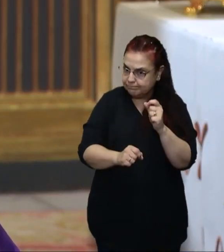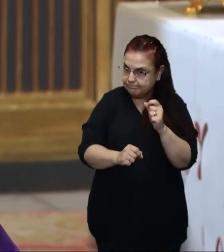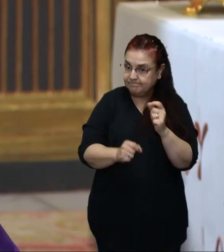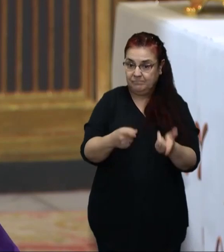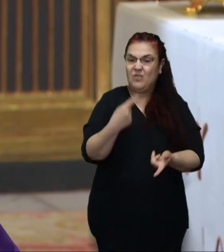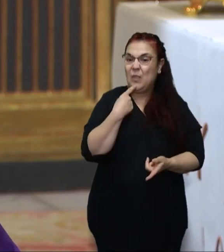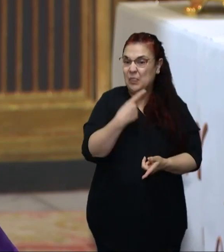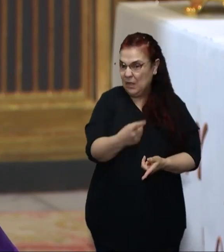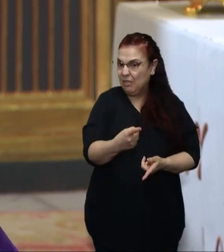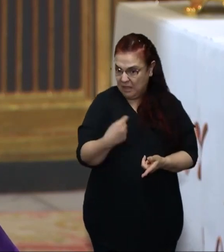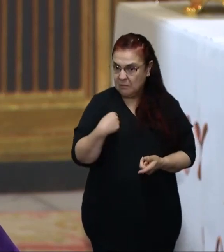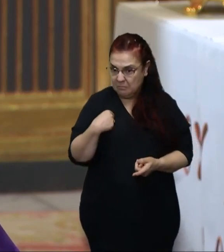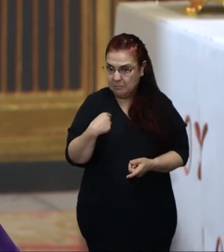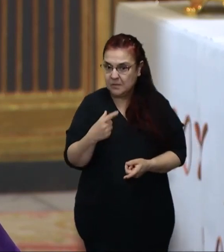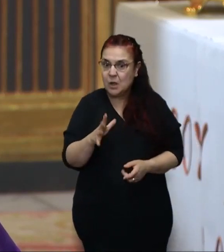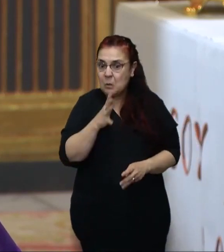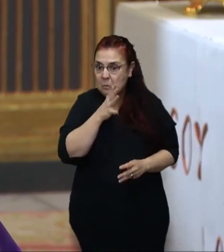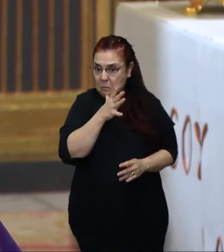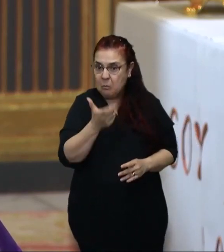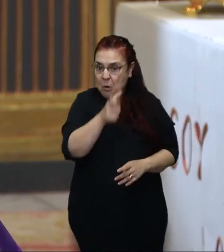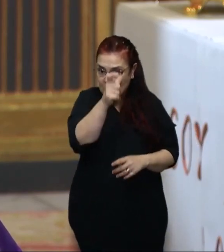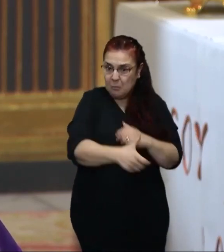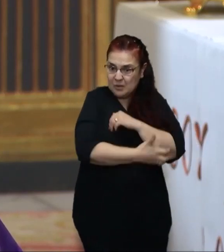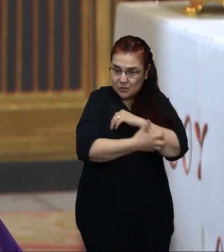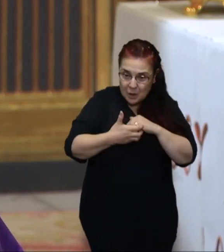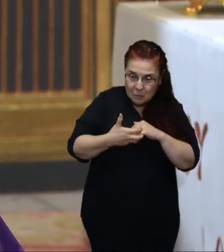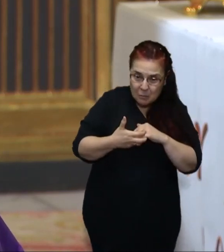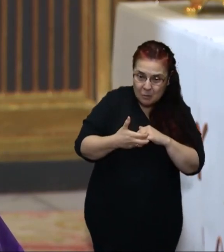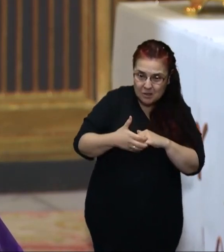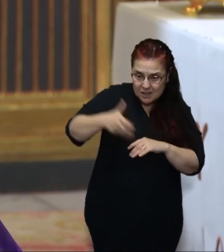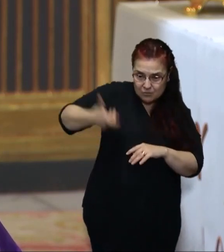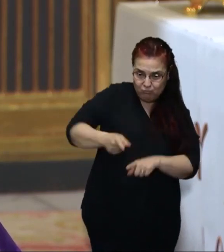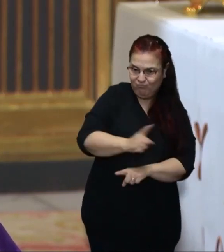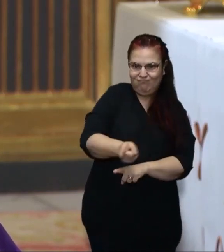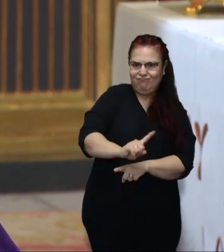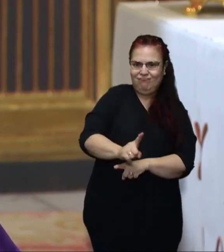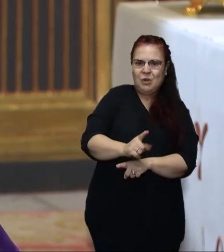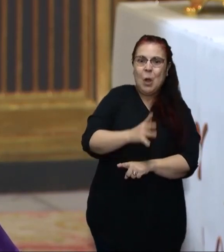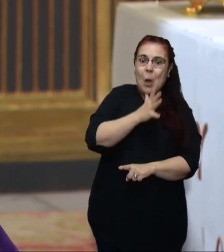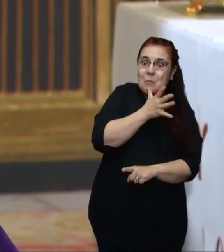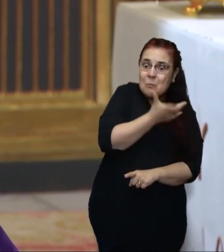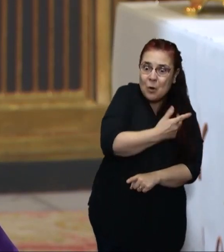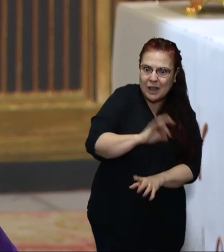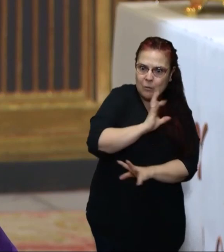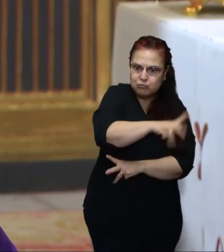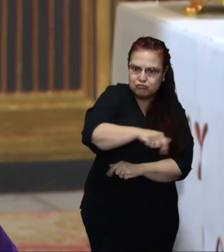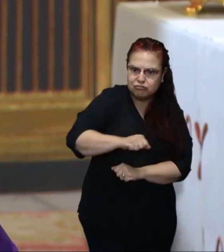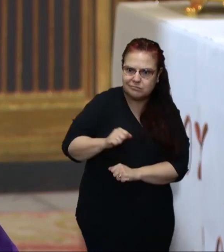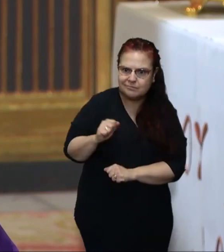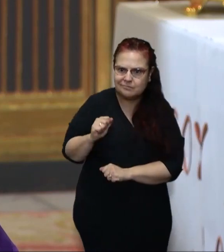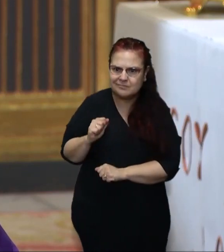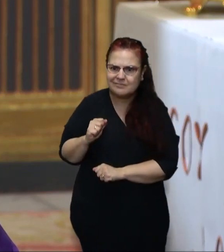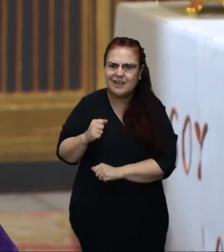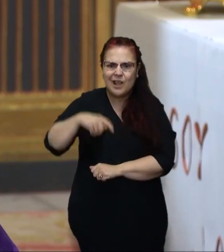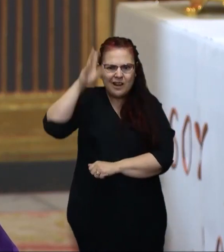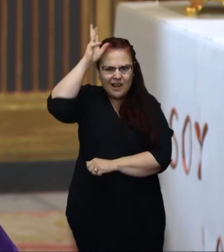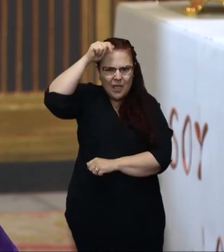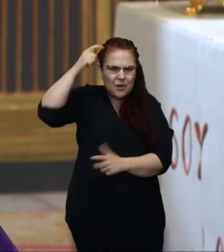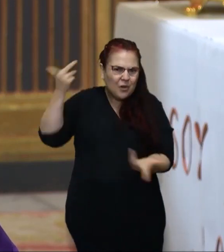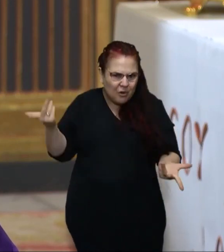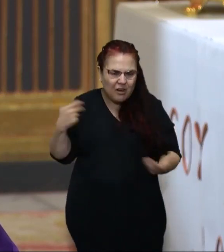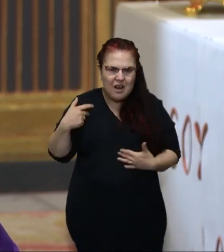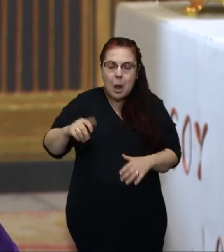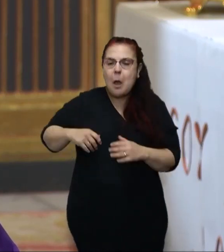Esto lo dijo no porque le importasen los pobres, sino porque era un ladrón, y como tenía